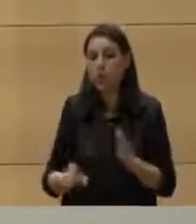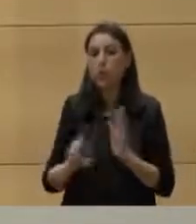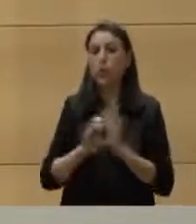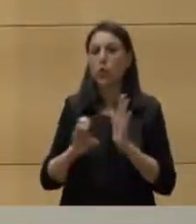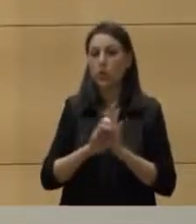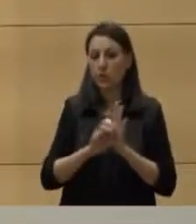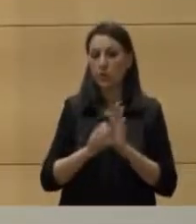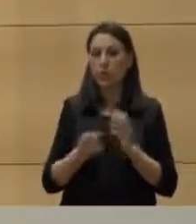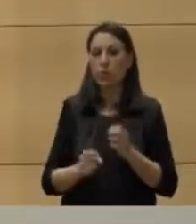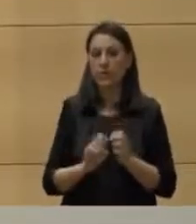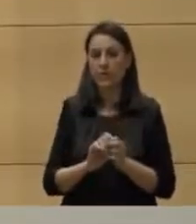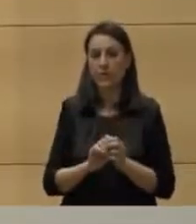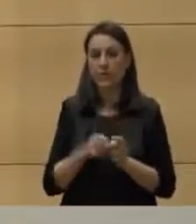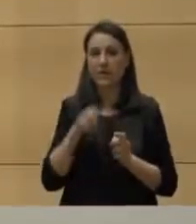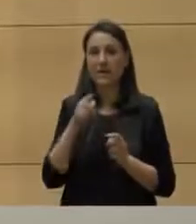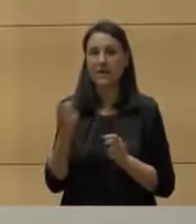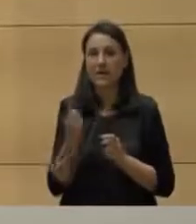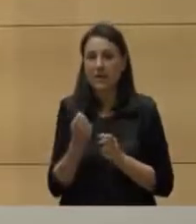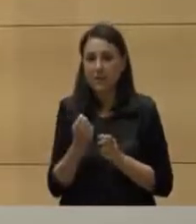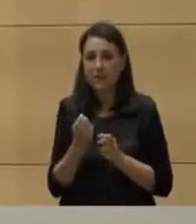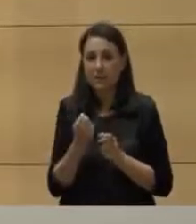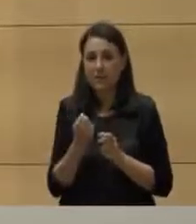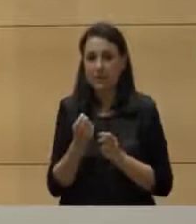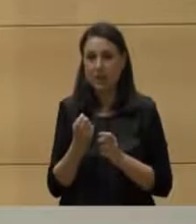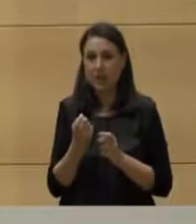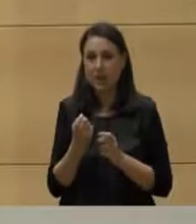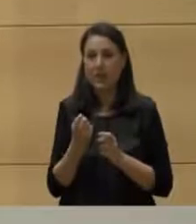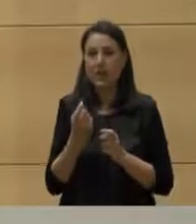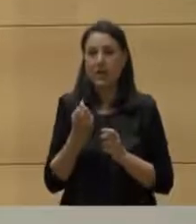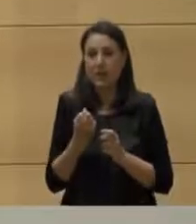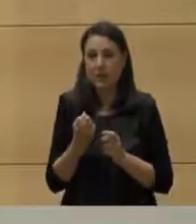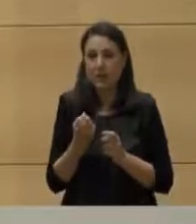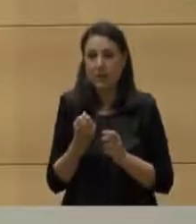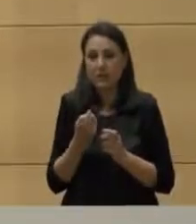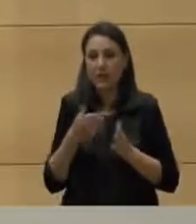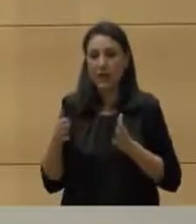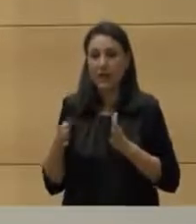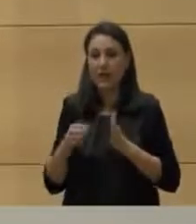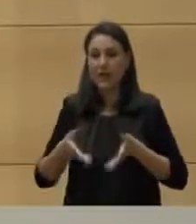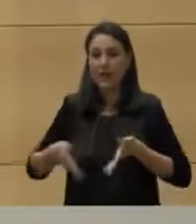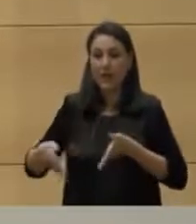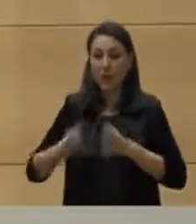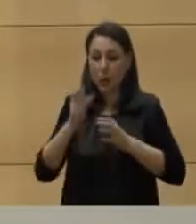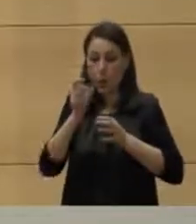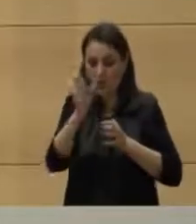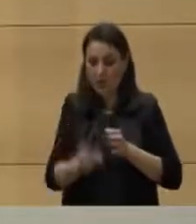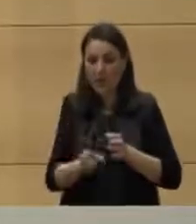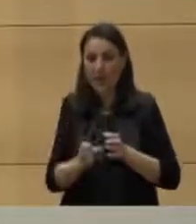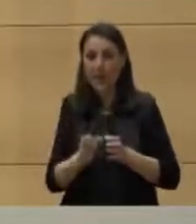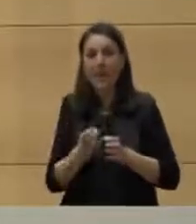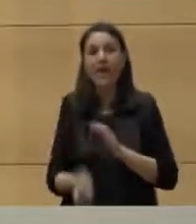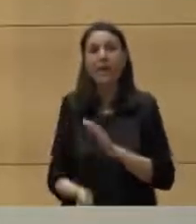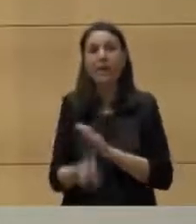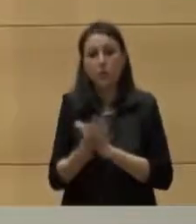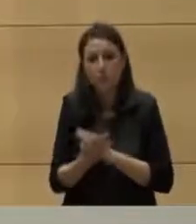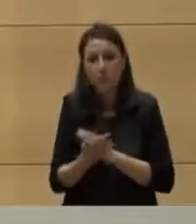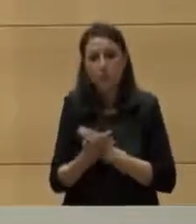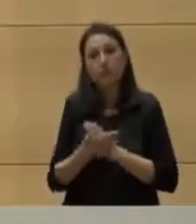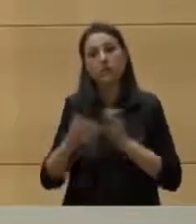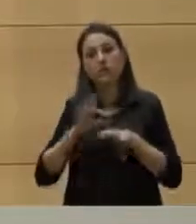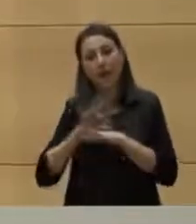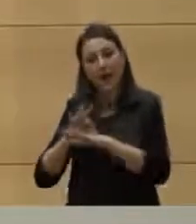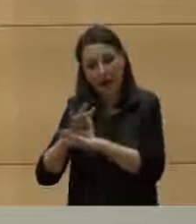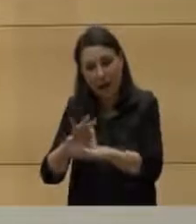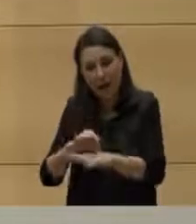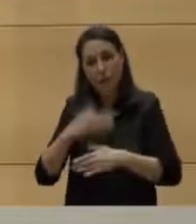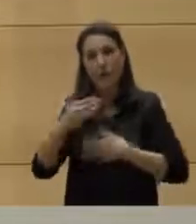el constituido elabore una constitución bajo los parámetros que el constituyente le ha indicado a lo largo de todo el